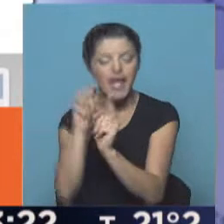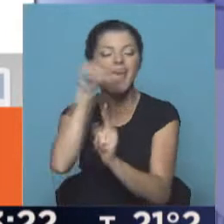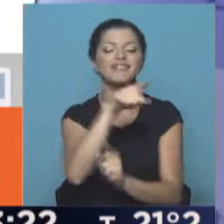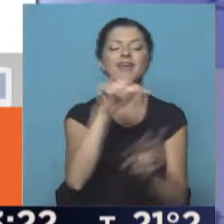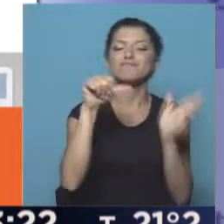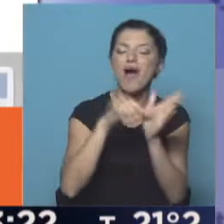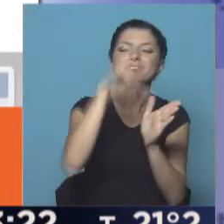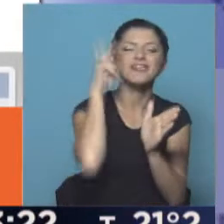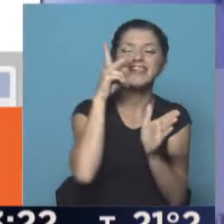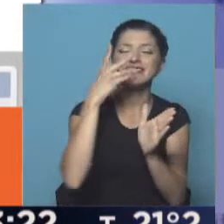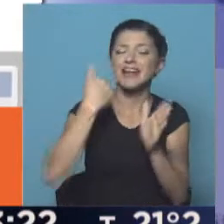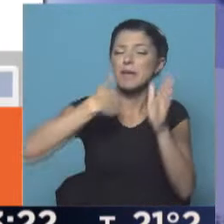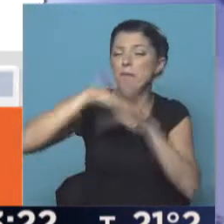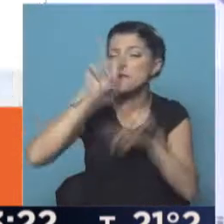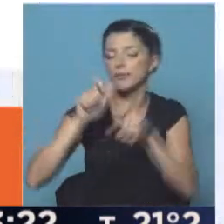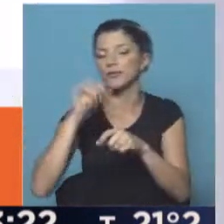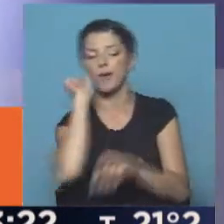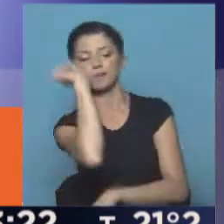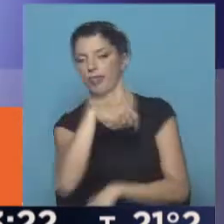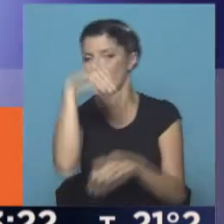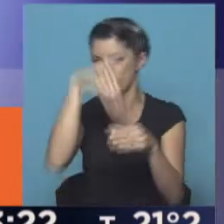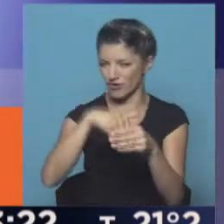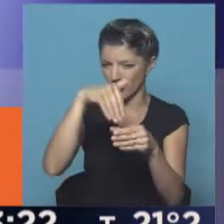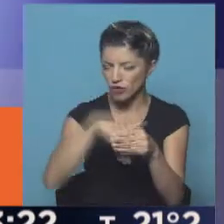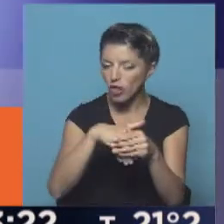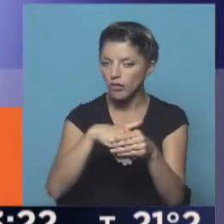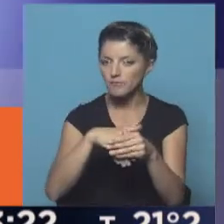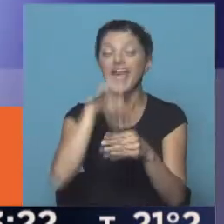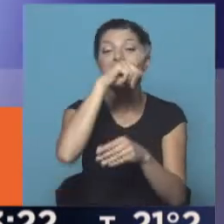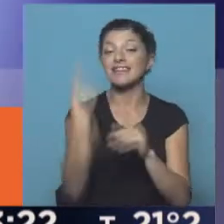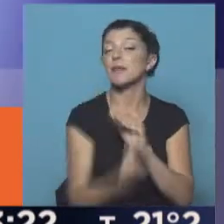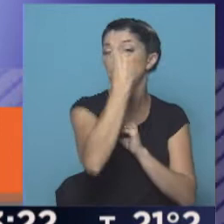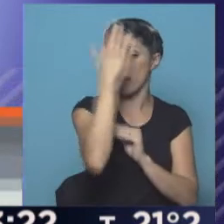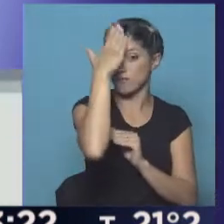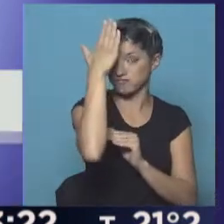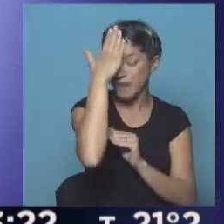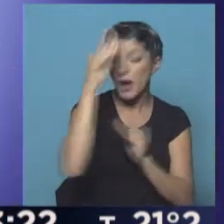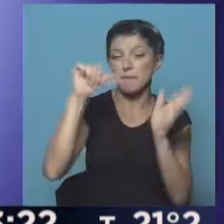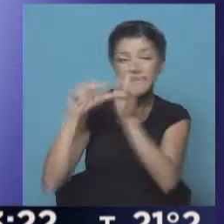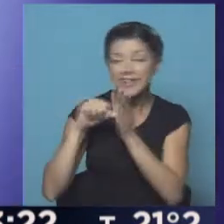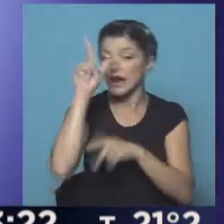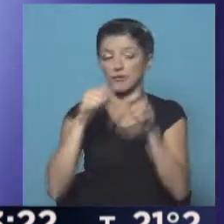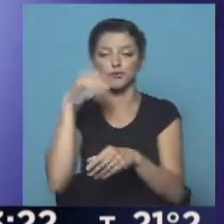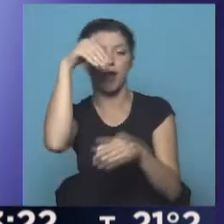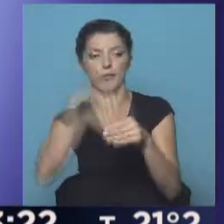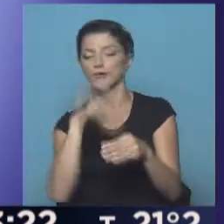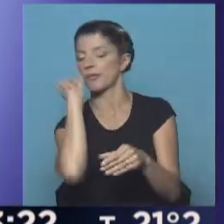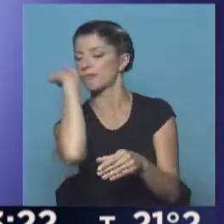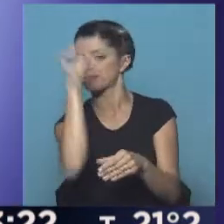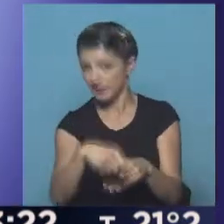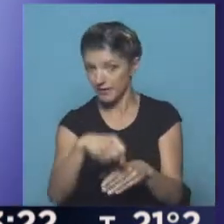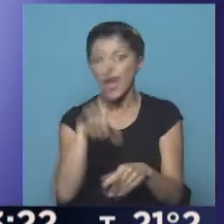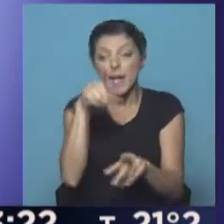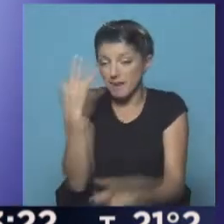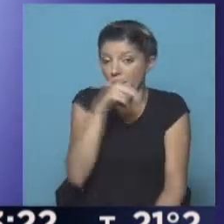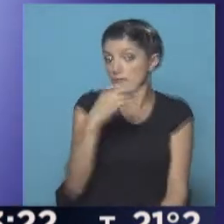observa mayor ausentismo electoral del mundo. Chile lidera la lista de países con mayor abstención en territorio donde el sufragio es